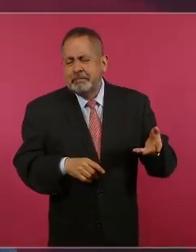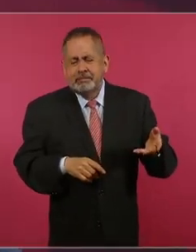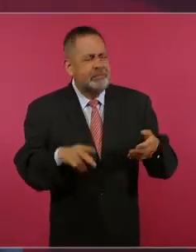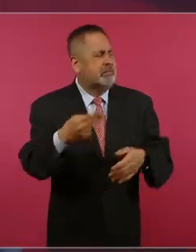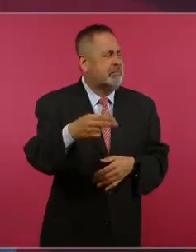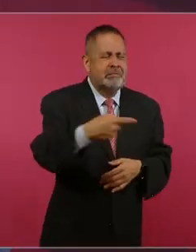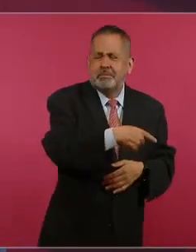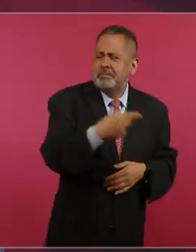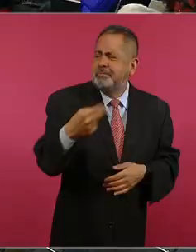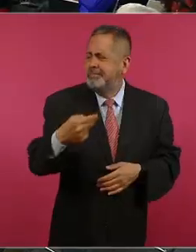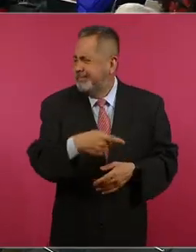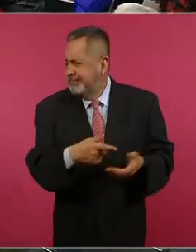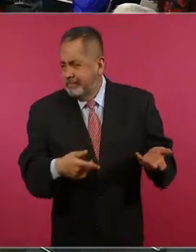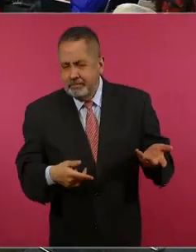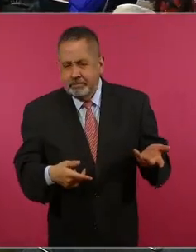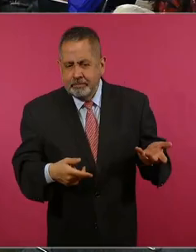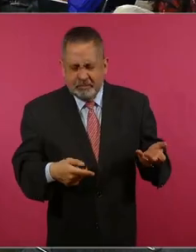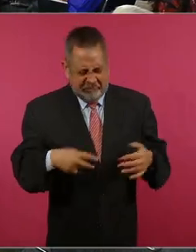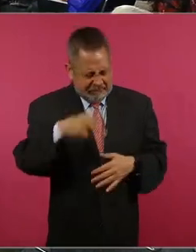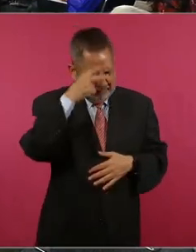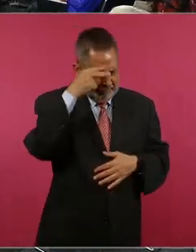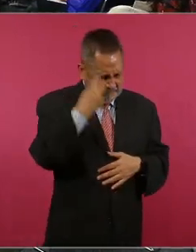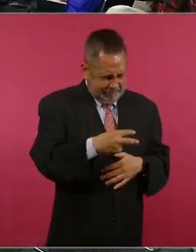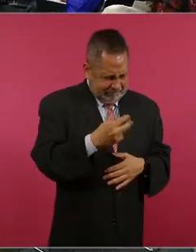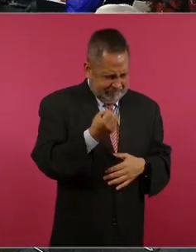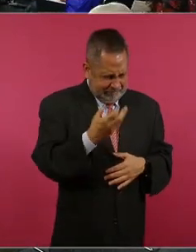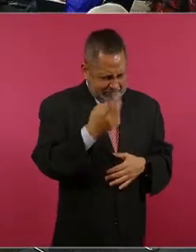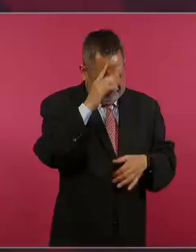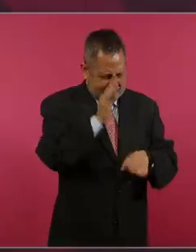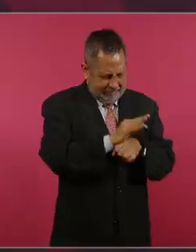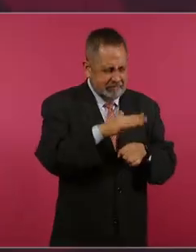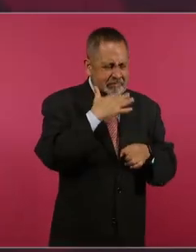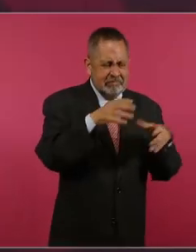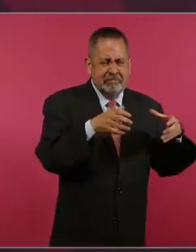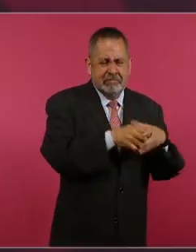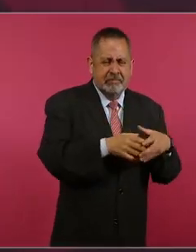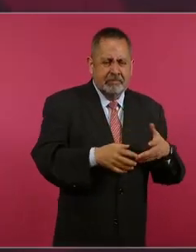¿Cómo se llama? Mexicanos a favor de la corrupción.